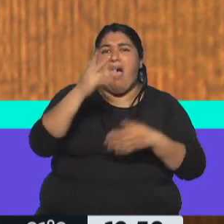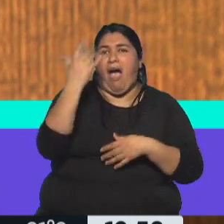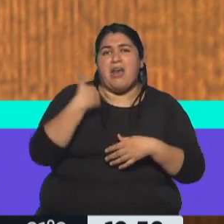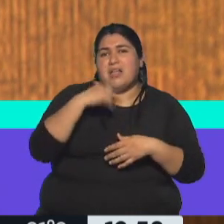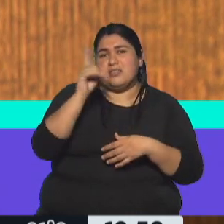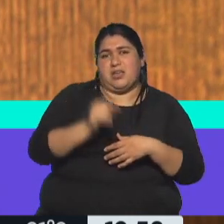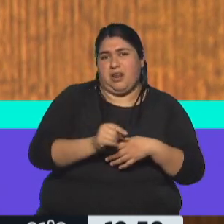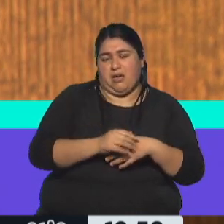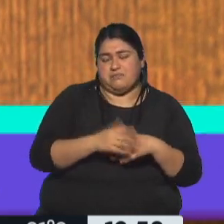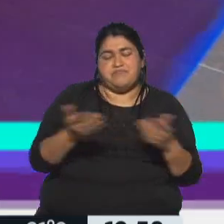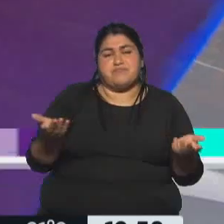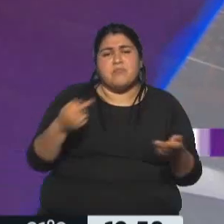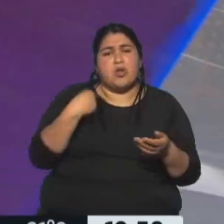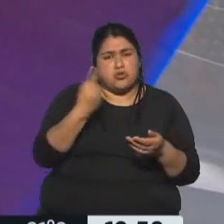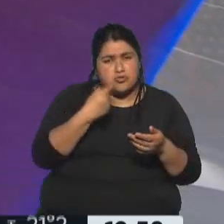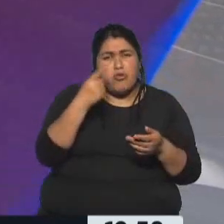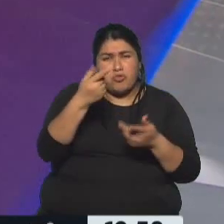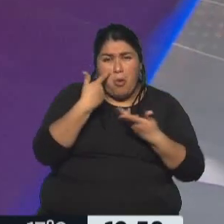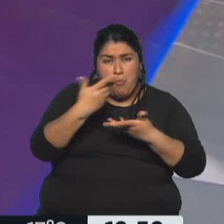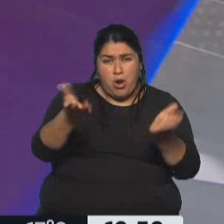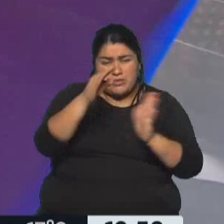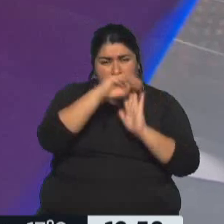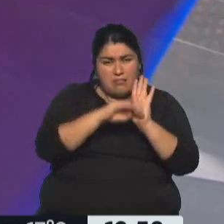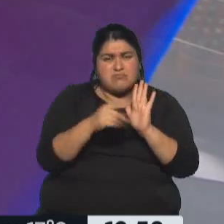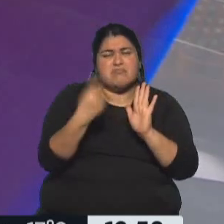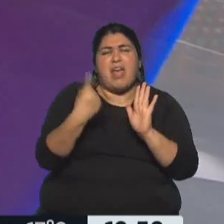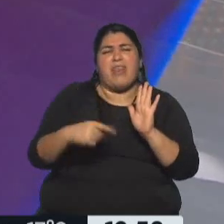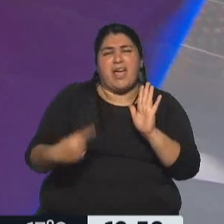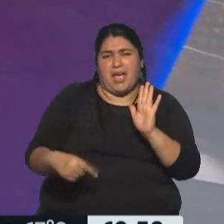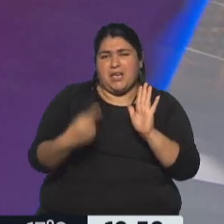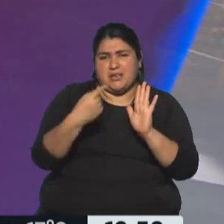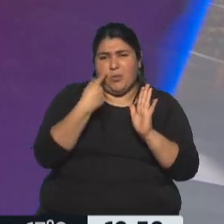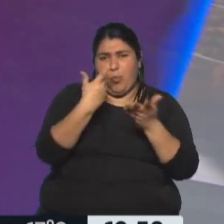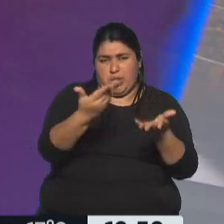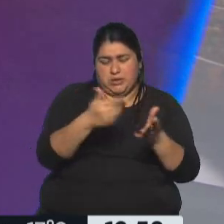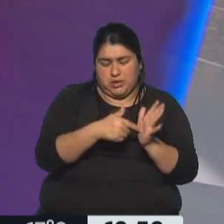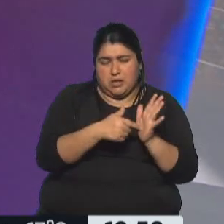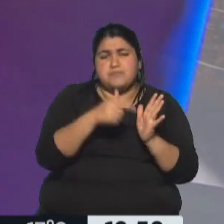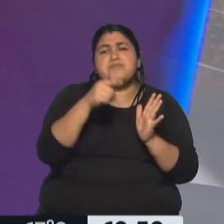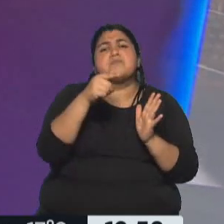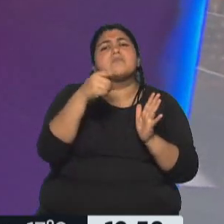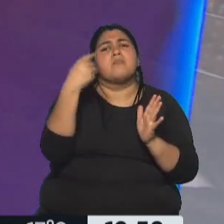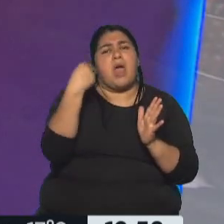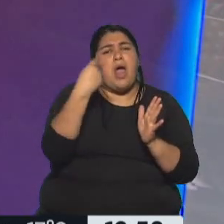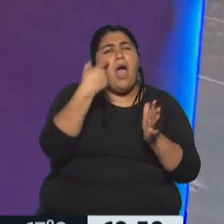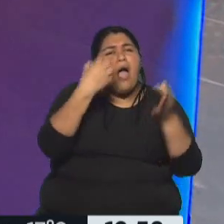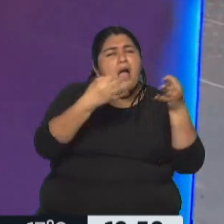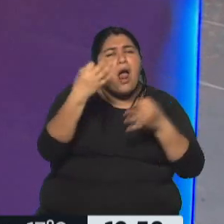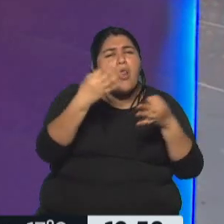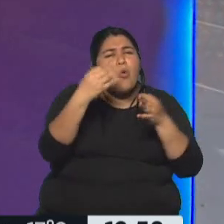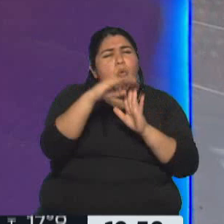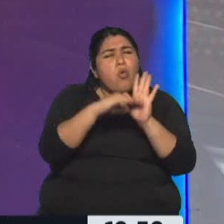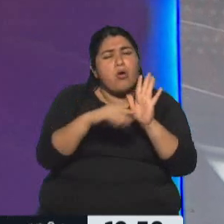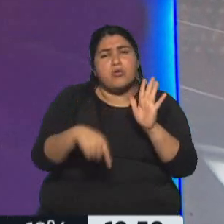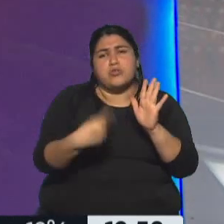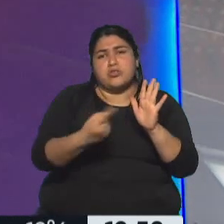primero a ver cuáles son los datos que mostró, para detenernos un poco en el detalle, y luego vamos a la respuesta, a los cálculos que hicimos desde